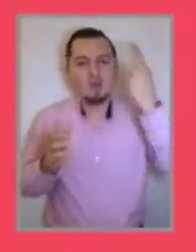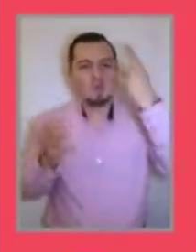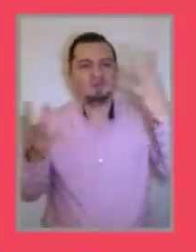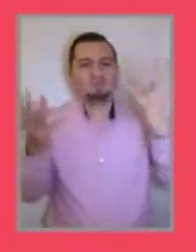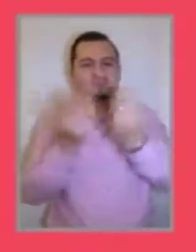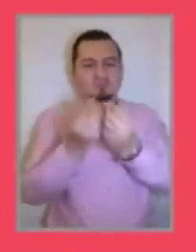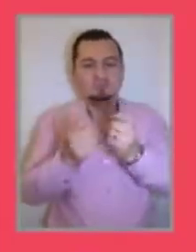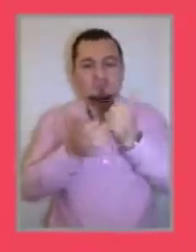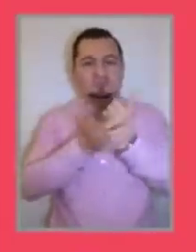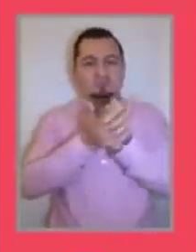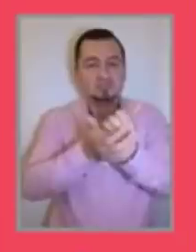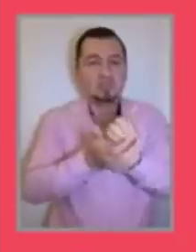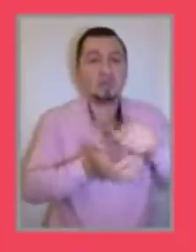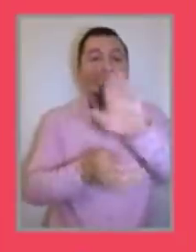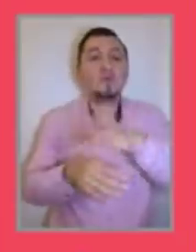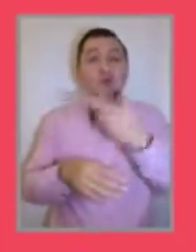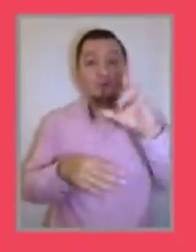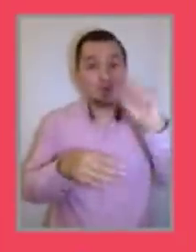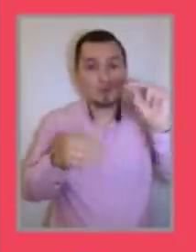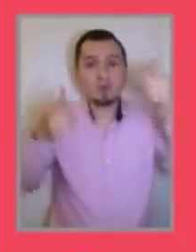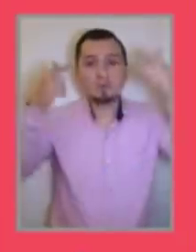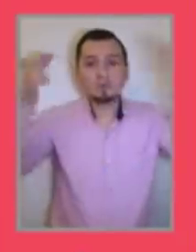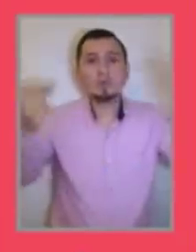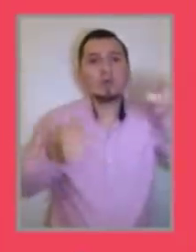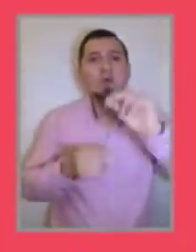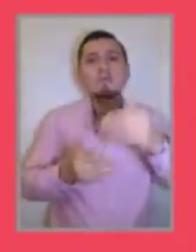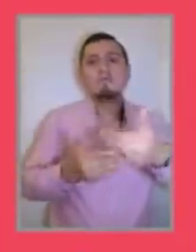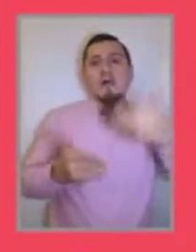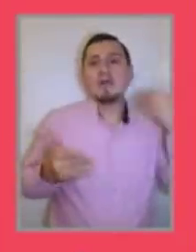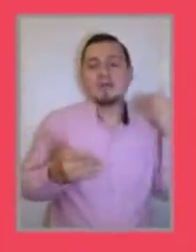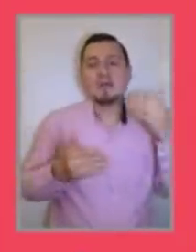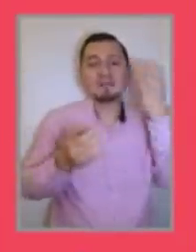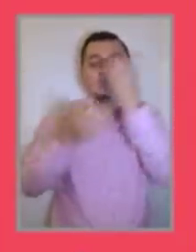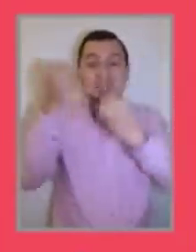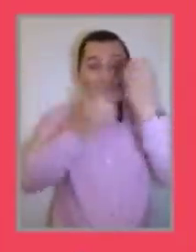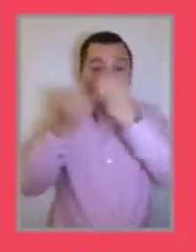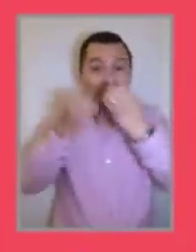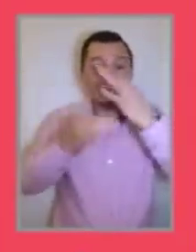también se nos retrasan y no se gradúan a tiempo, exámenes finales, etcétera.